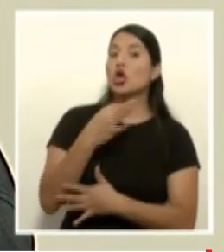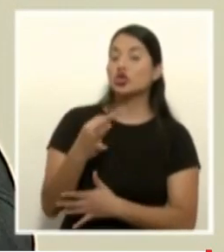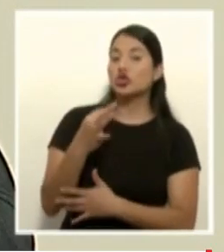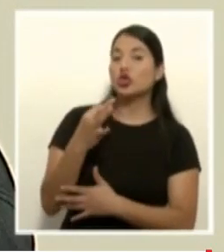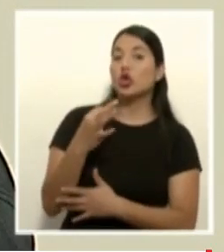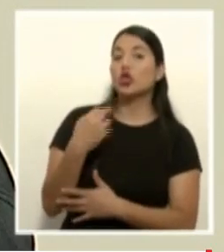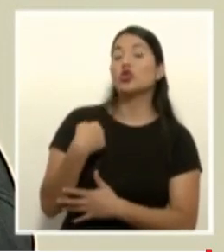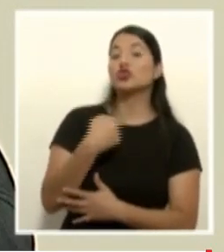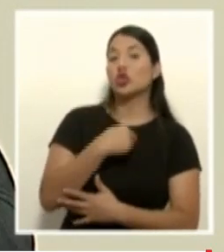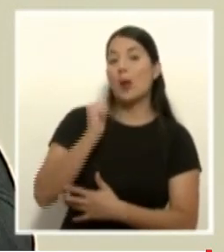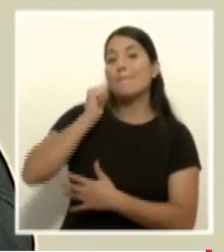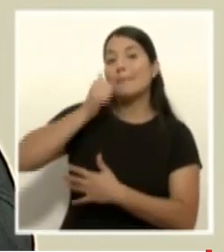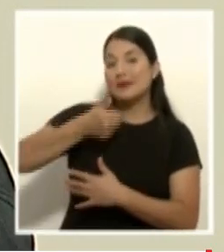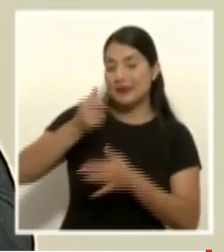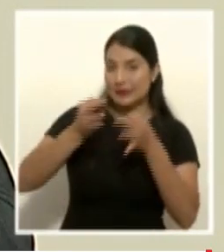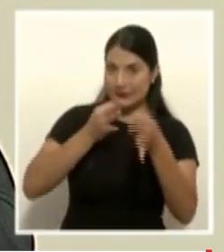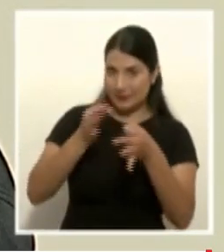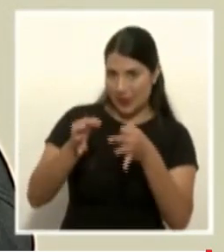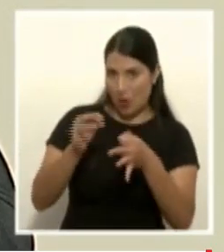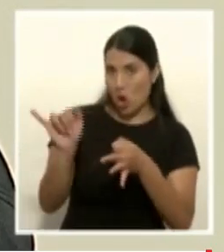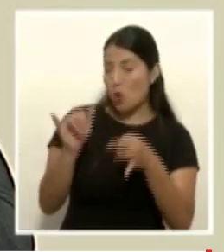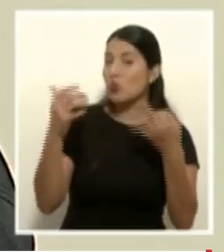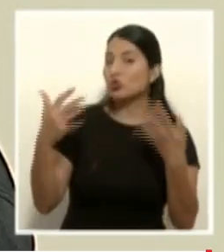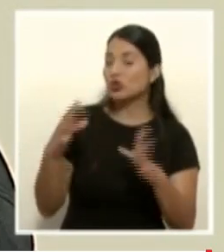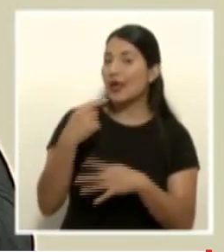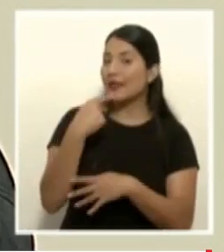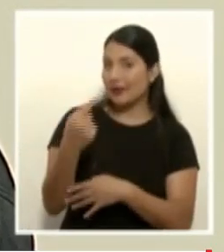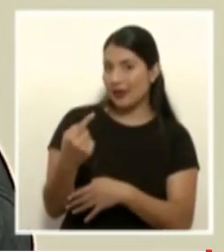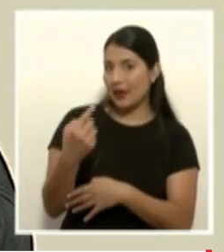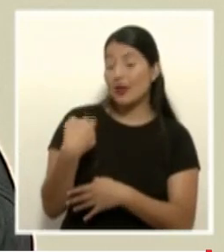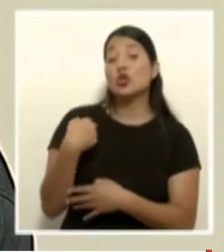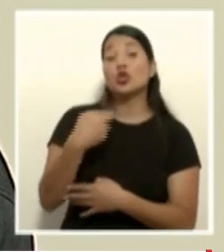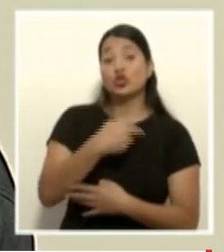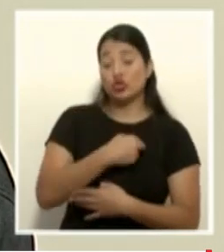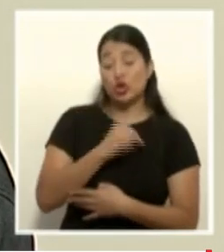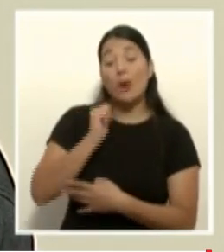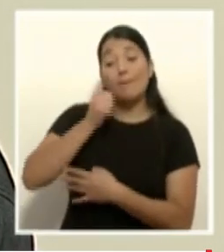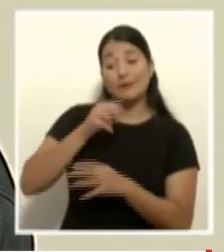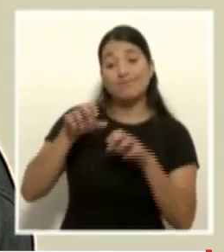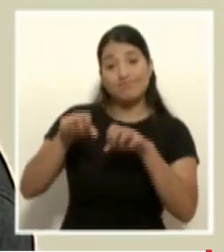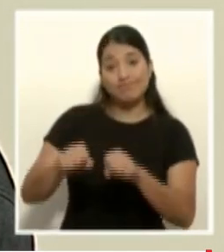vamos a abordar, como ya lo indicaba anteriormente, es el espacio que hemos dedicado para hablar del